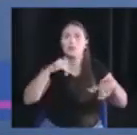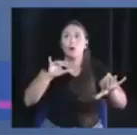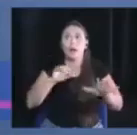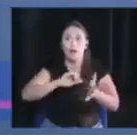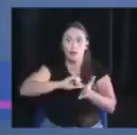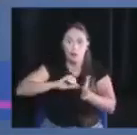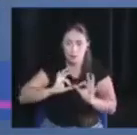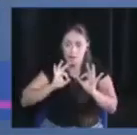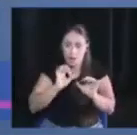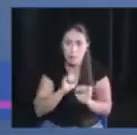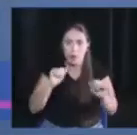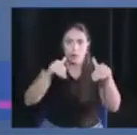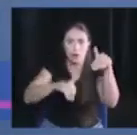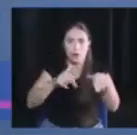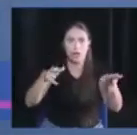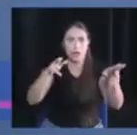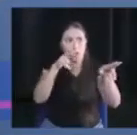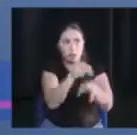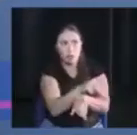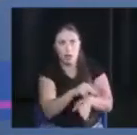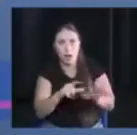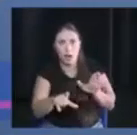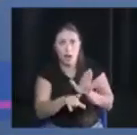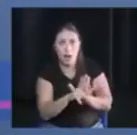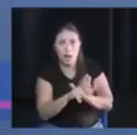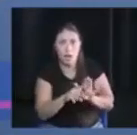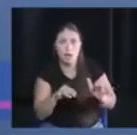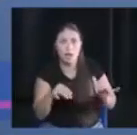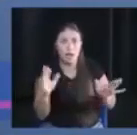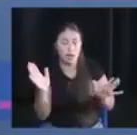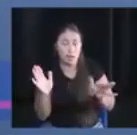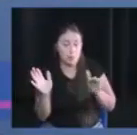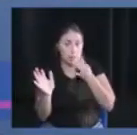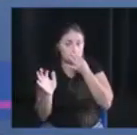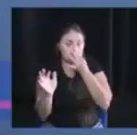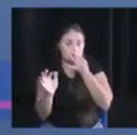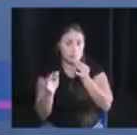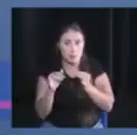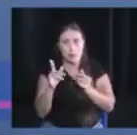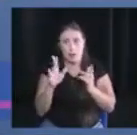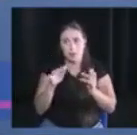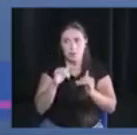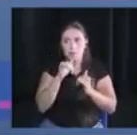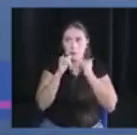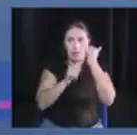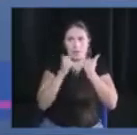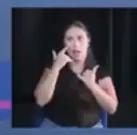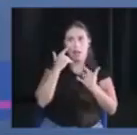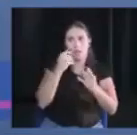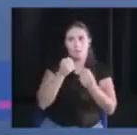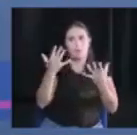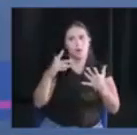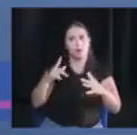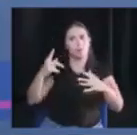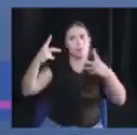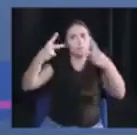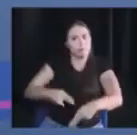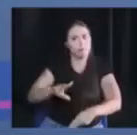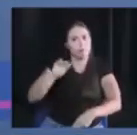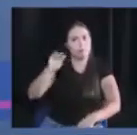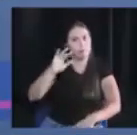¿no?, la derogación de la ley, sino también un mensaje como, bueno, hasta acá llegó.